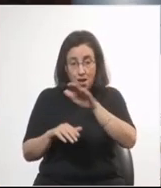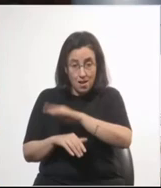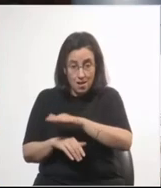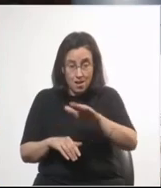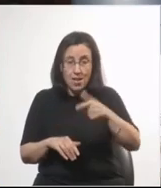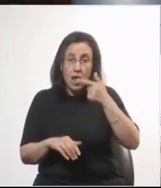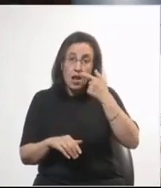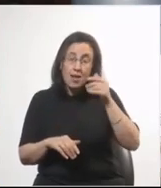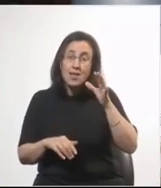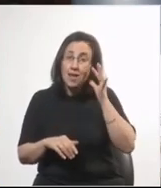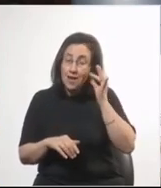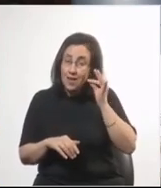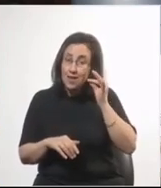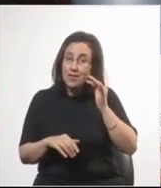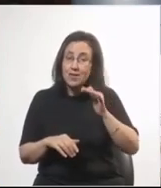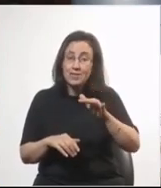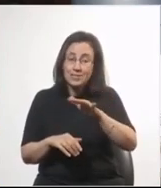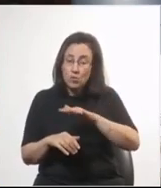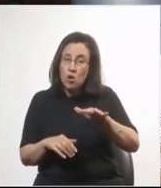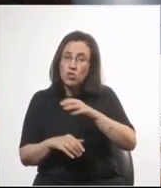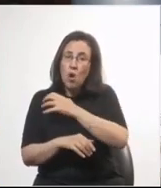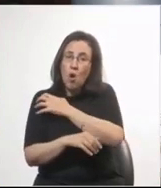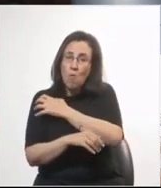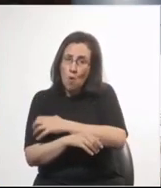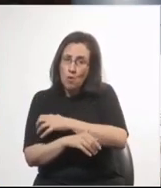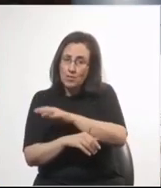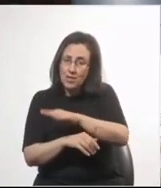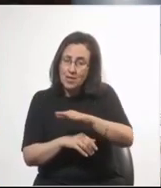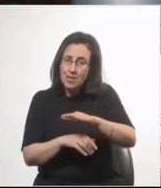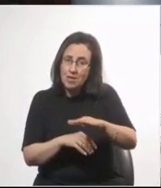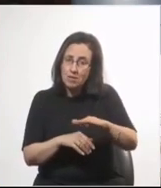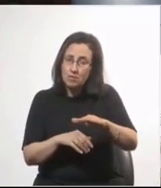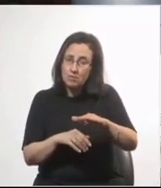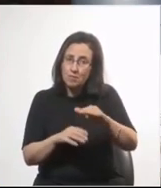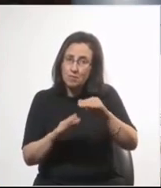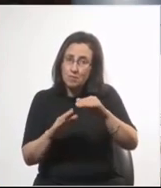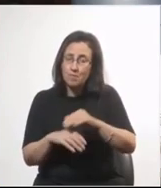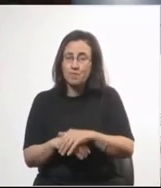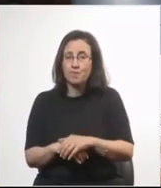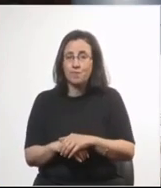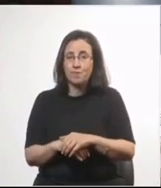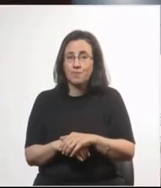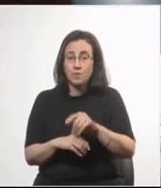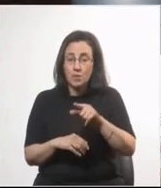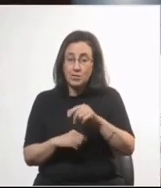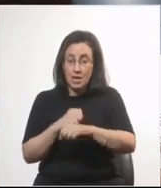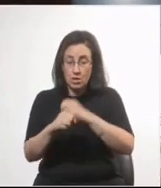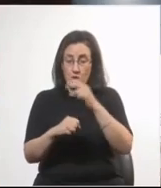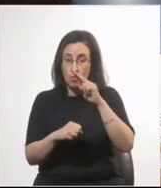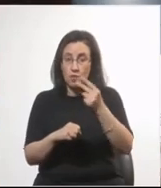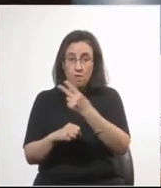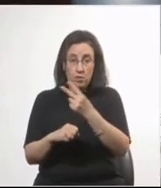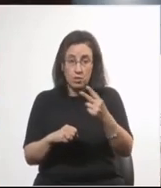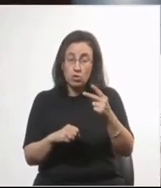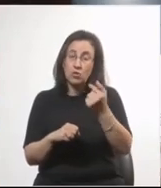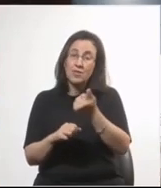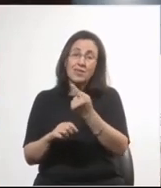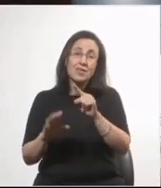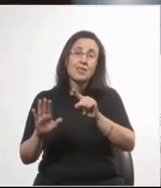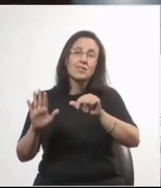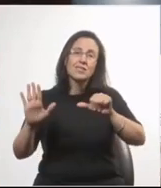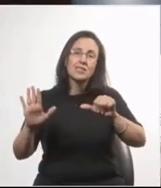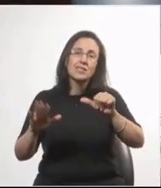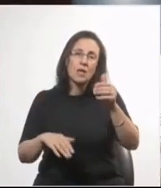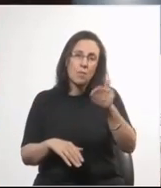años en situación de pobreza, guarismo, que se ubicó en el 2022 un 16% que